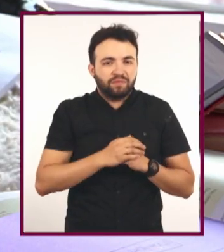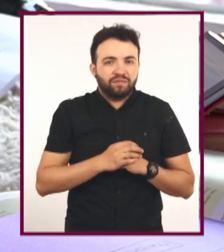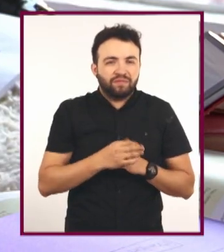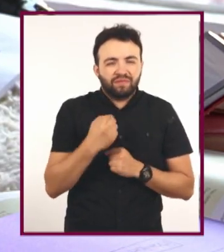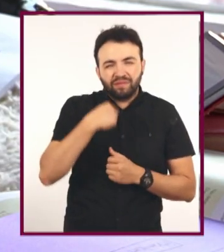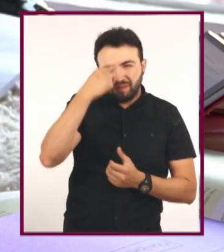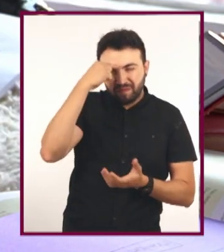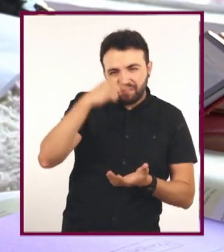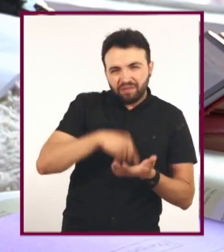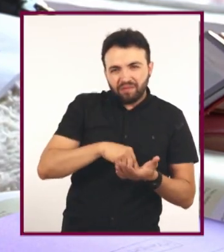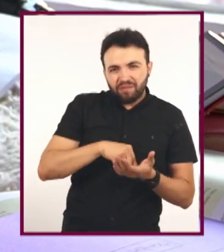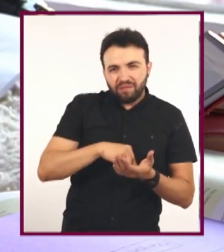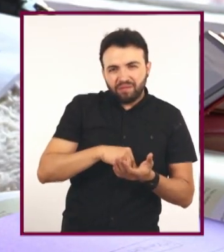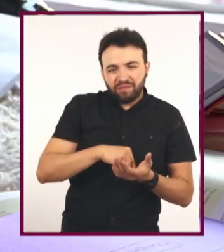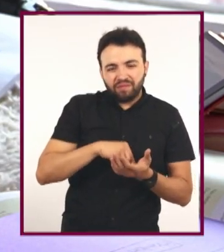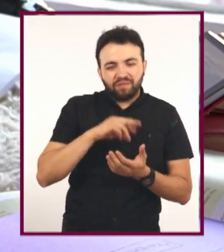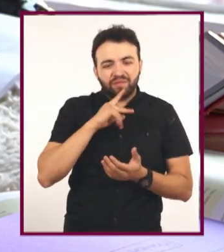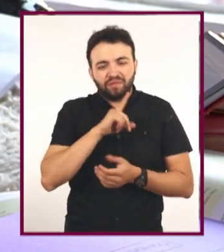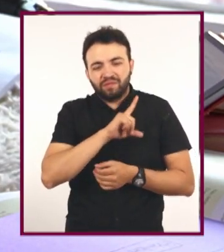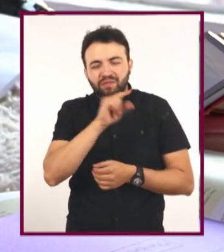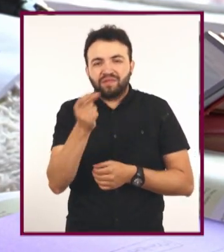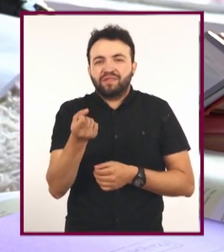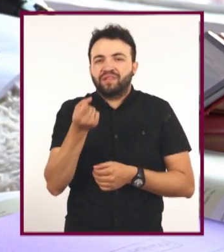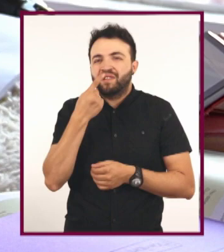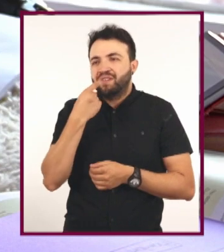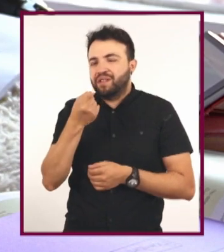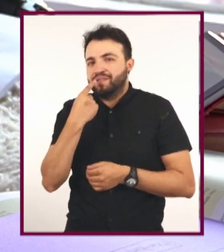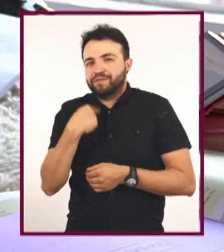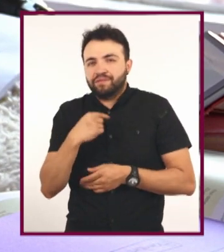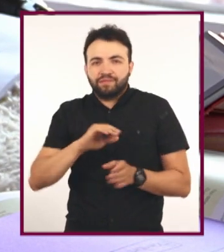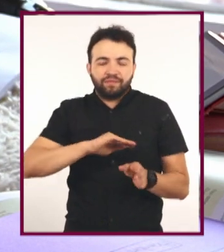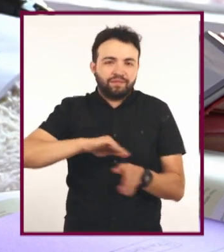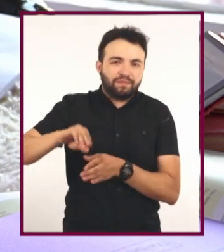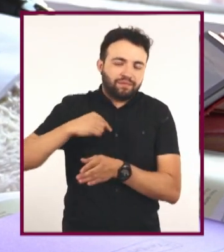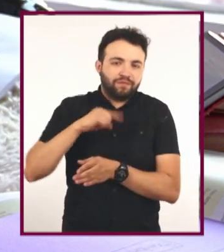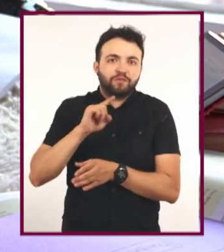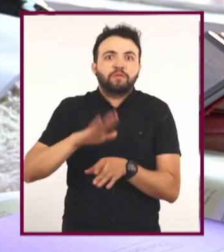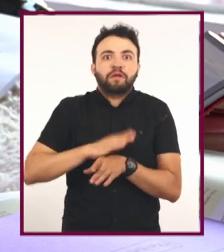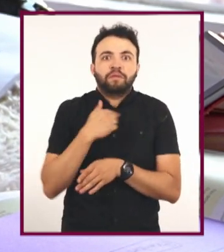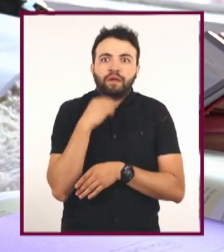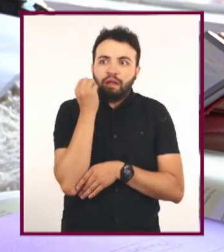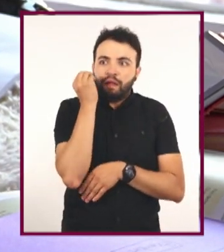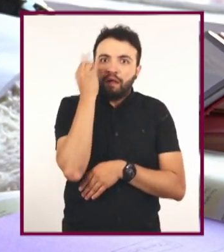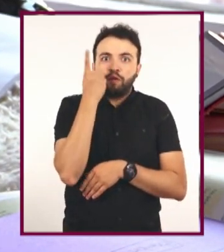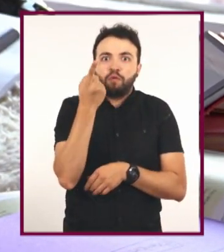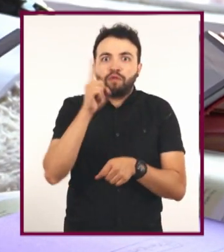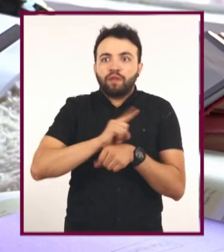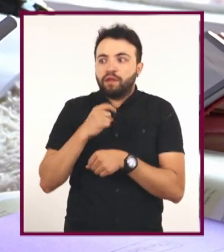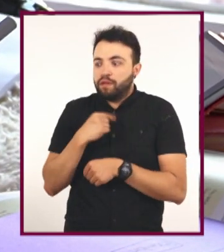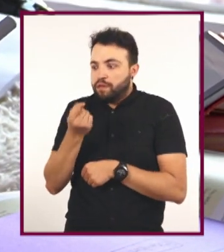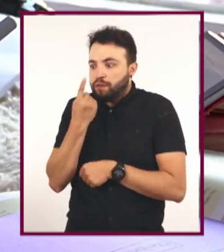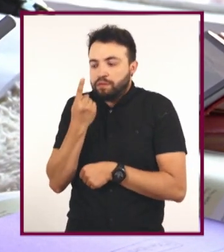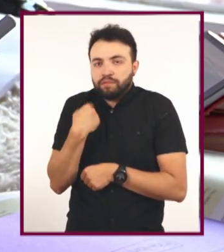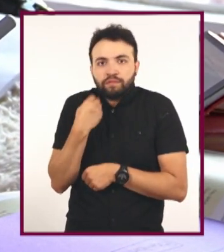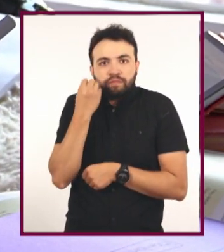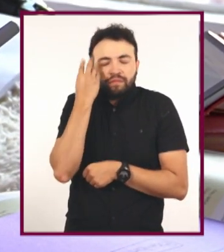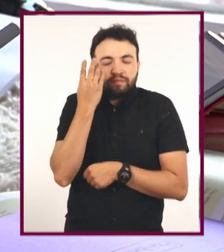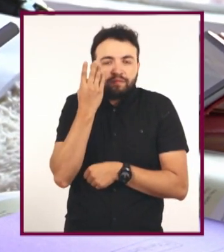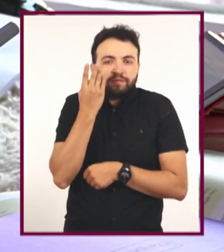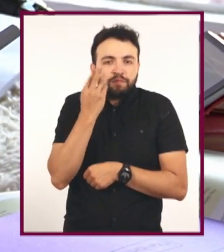mí. Creo que por el momento dejaré pasar de lado las pastillas. Capaz que se me olvida tomarla un día.